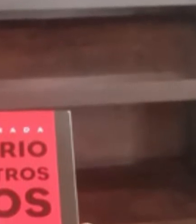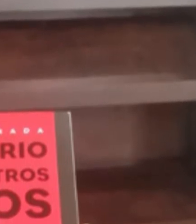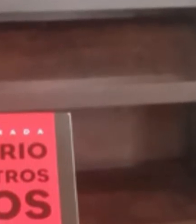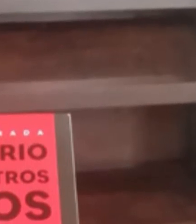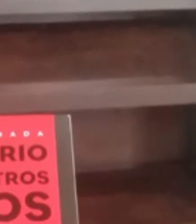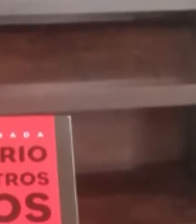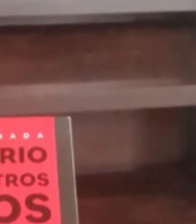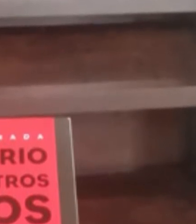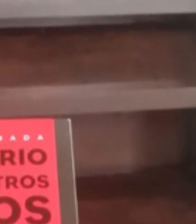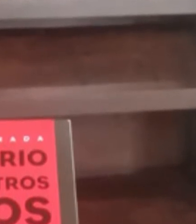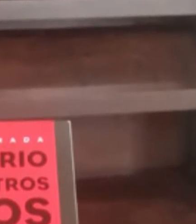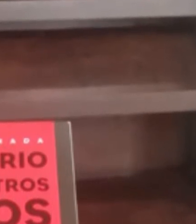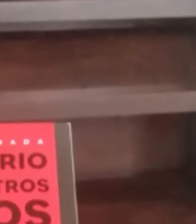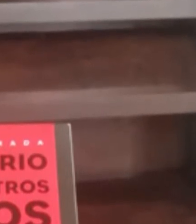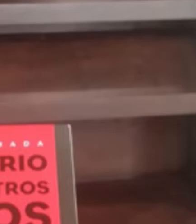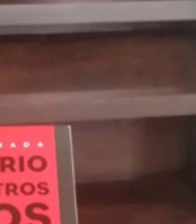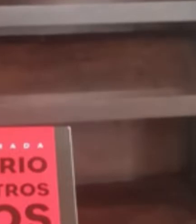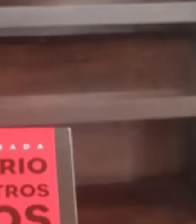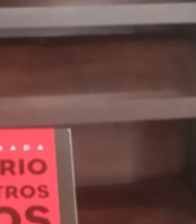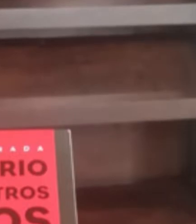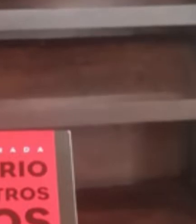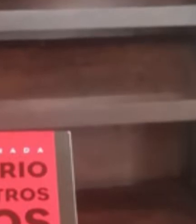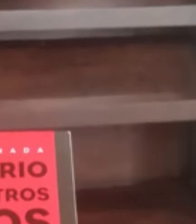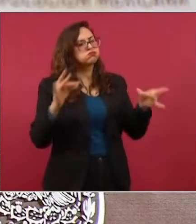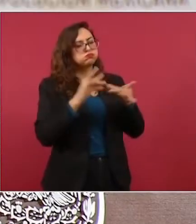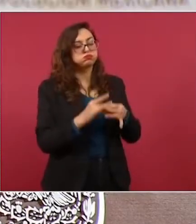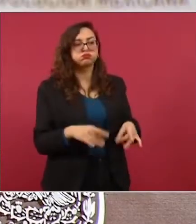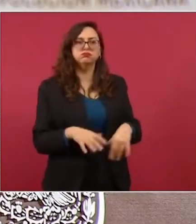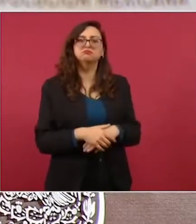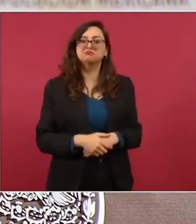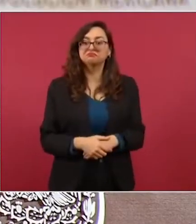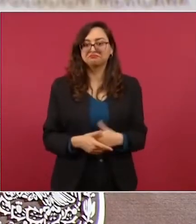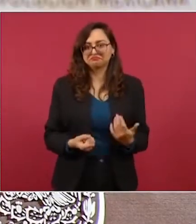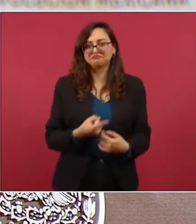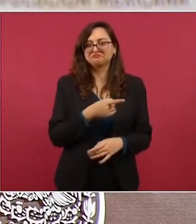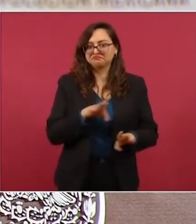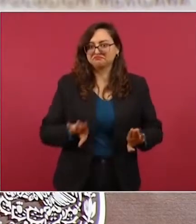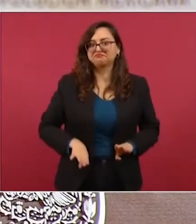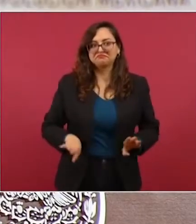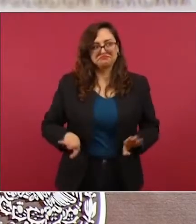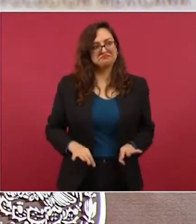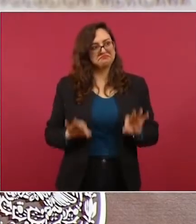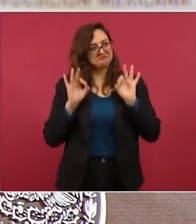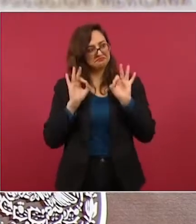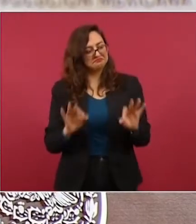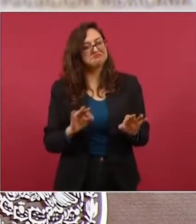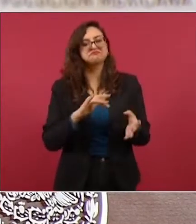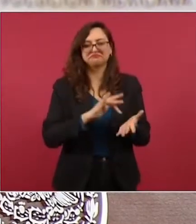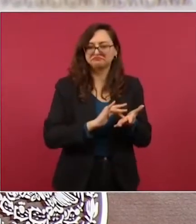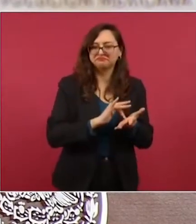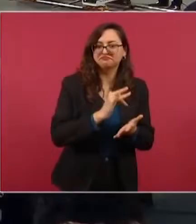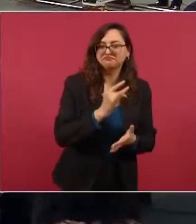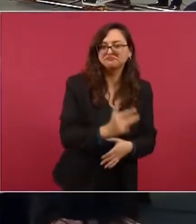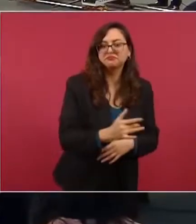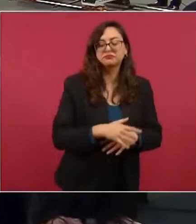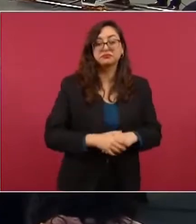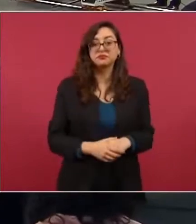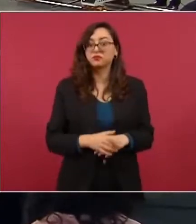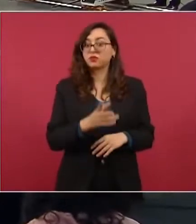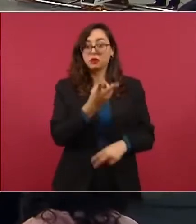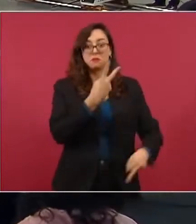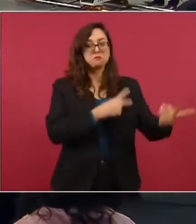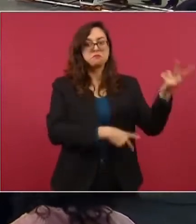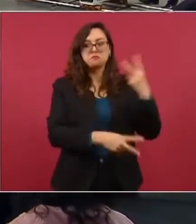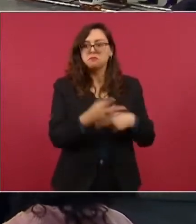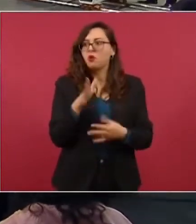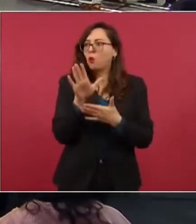Otros Datos, 3 años de falsedades y engaños desde Palacio, un texto que desmenuza las mañaneras en la primera mitad del sexenio, en el